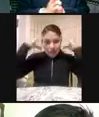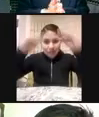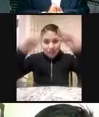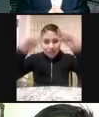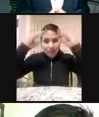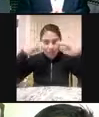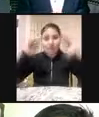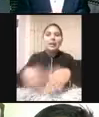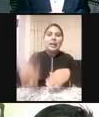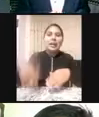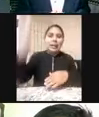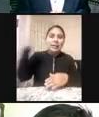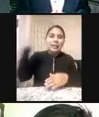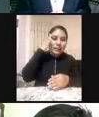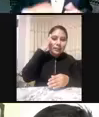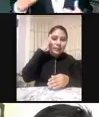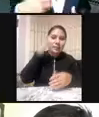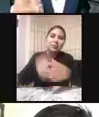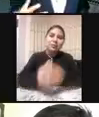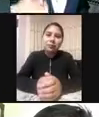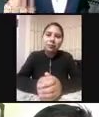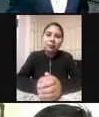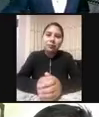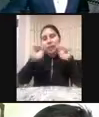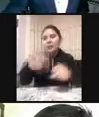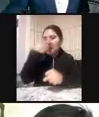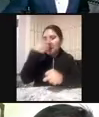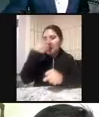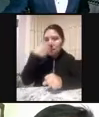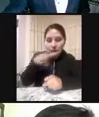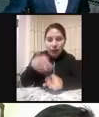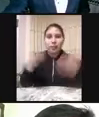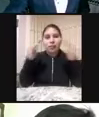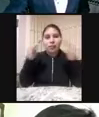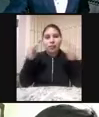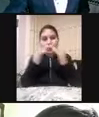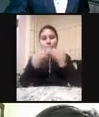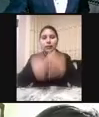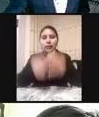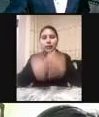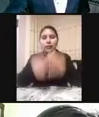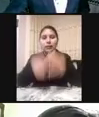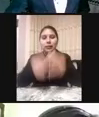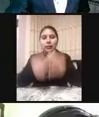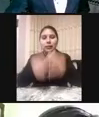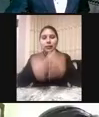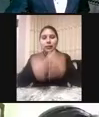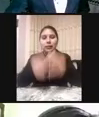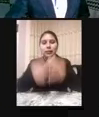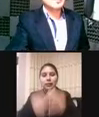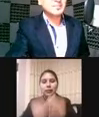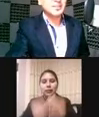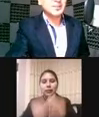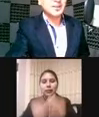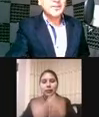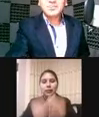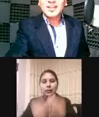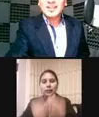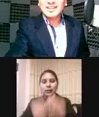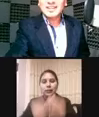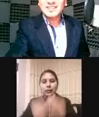muchas de las personas que están viendo en sus casitas se están despejando varias dudas que tenían. Vamos a continuar con la siguiente